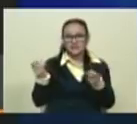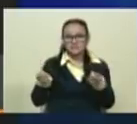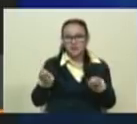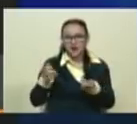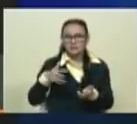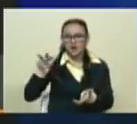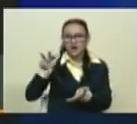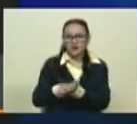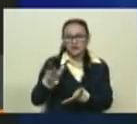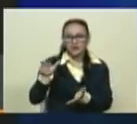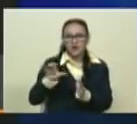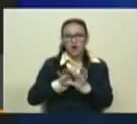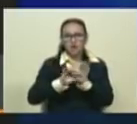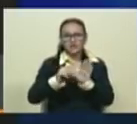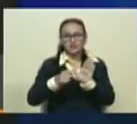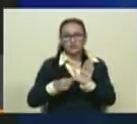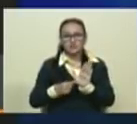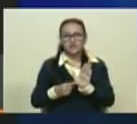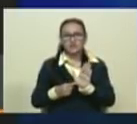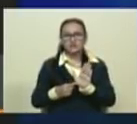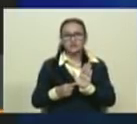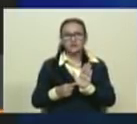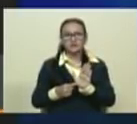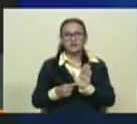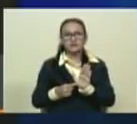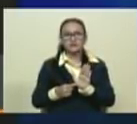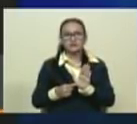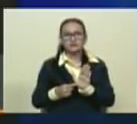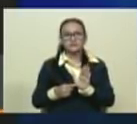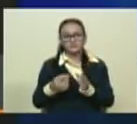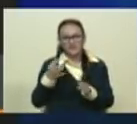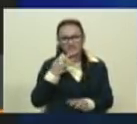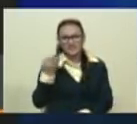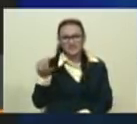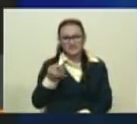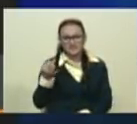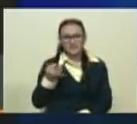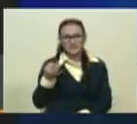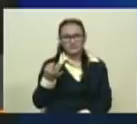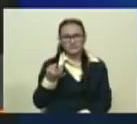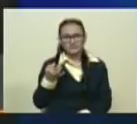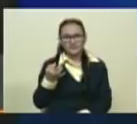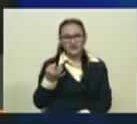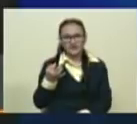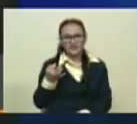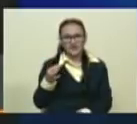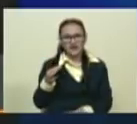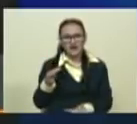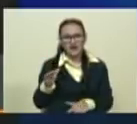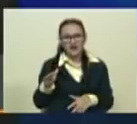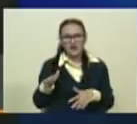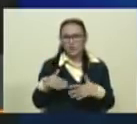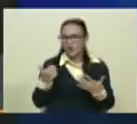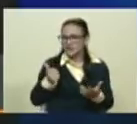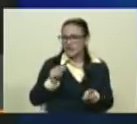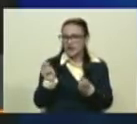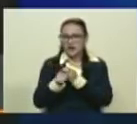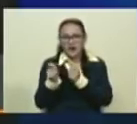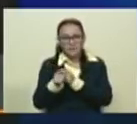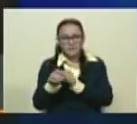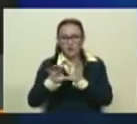la Asamblea Constituyente. ¿Es cierto que cualquier enmienda